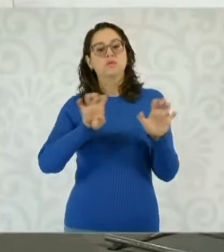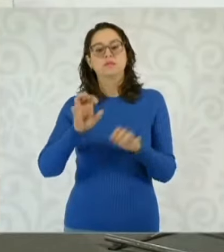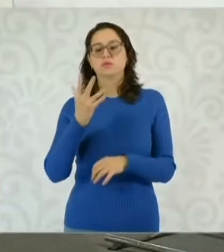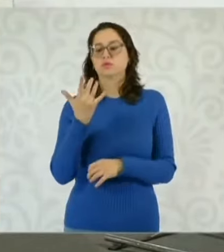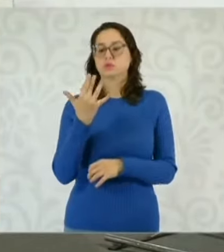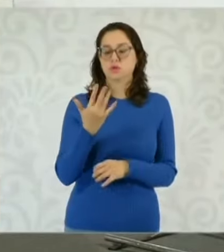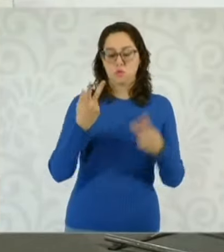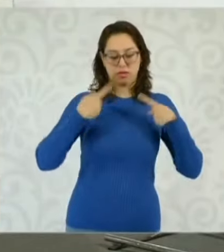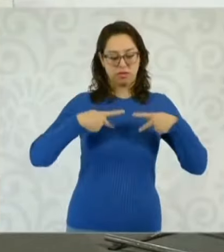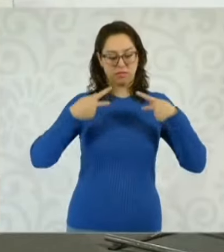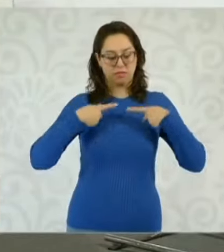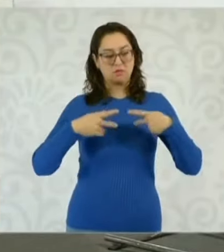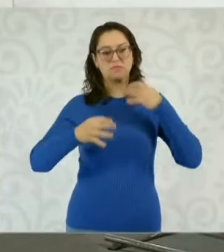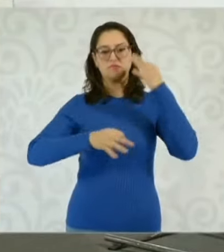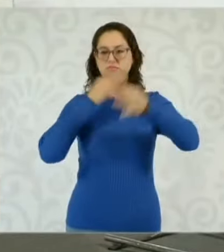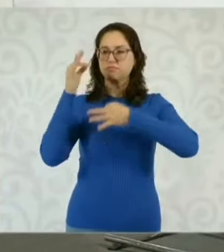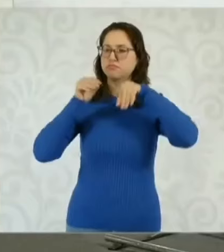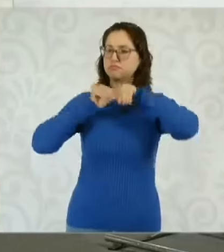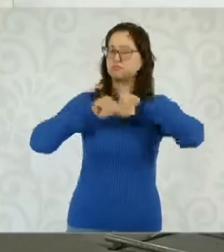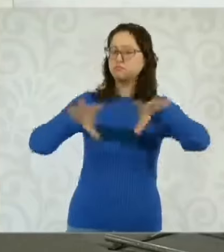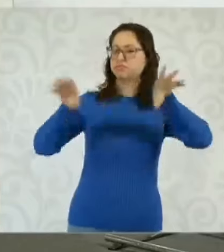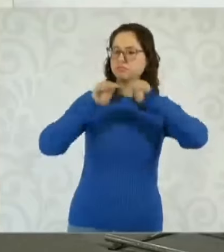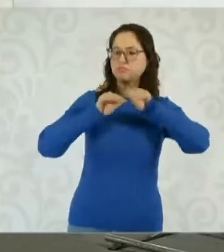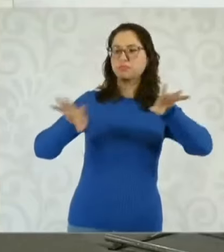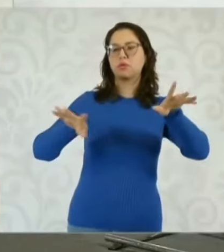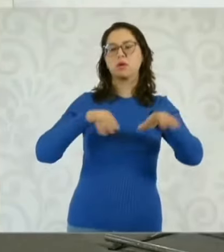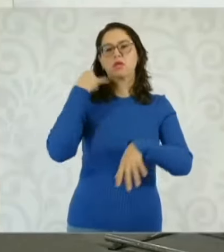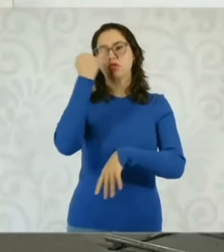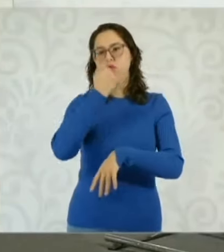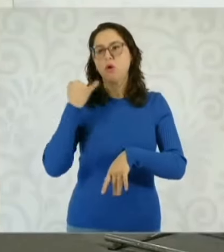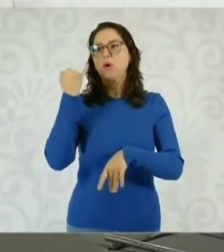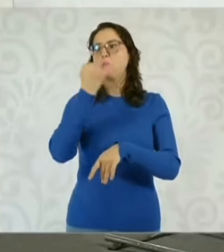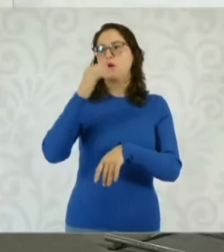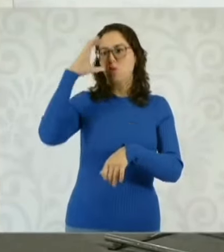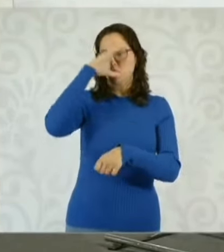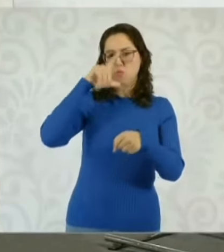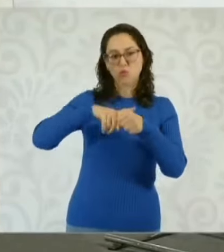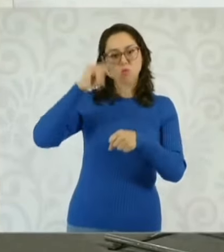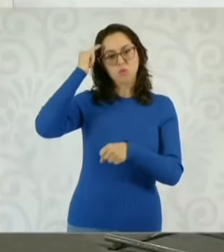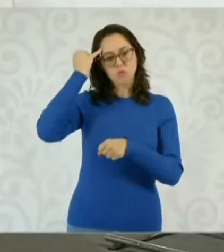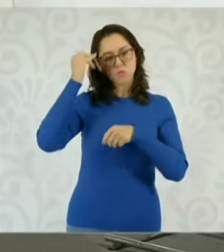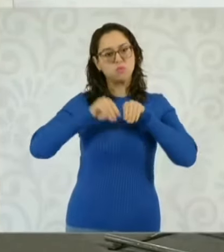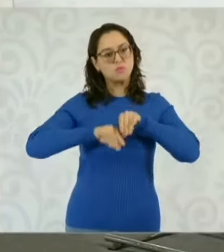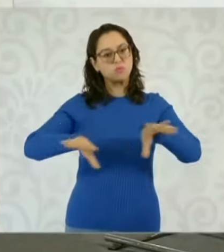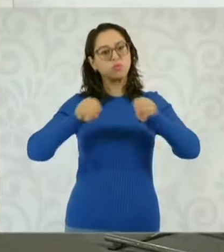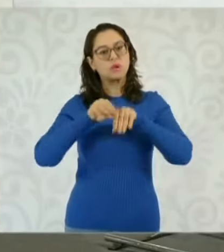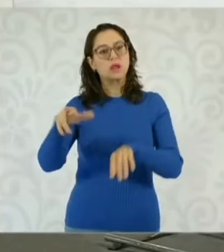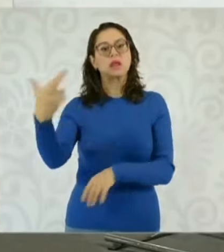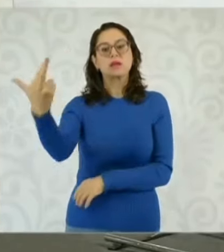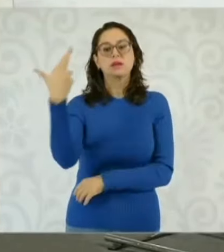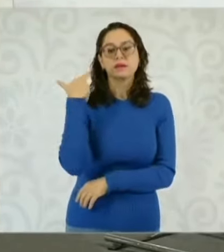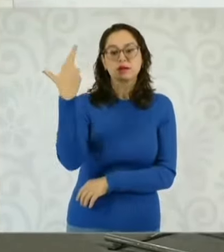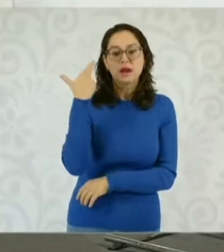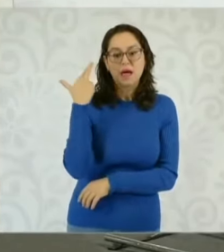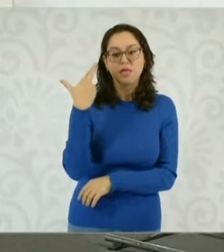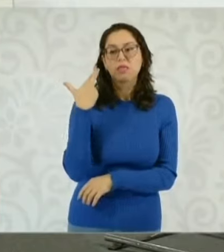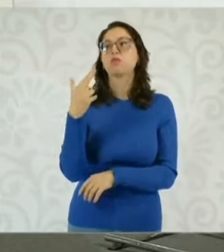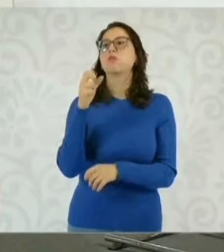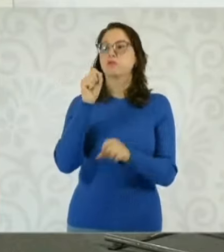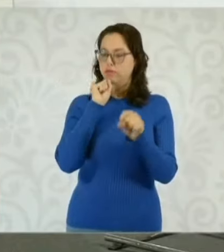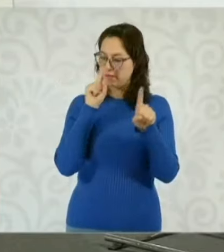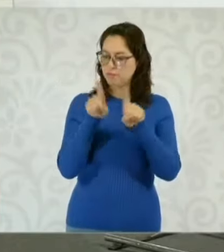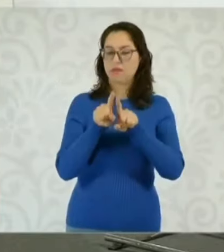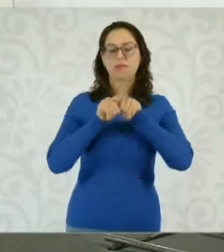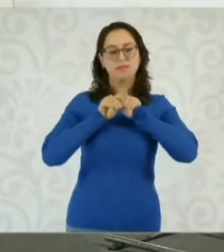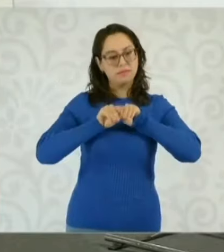de la lengua y cultura indígena en programas del INPI. Contamos con 23 radiodifusoras culturales indígenas dependientes del